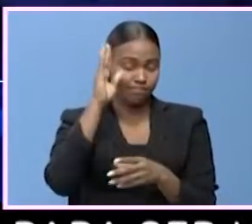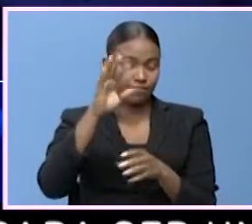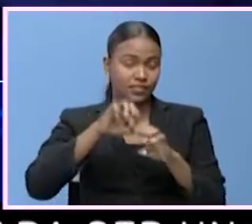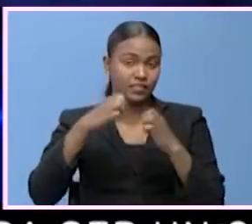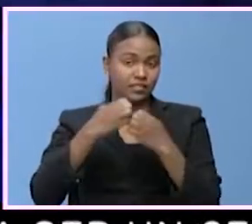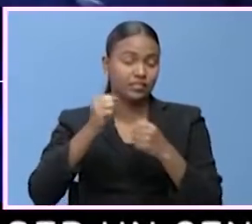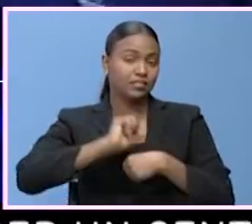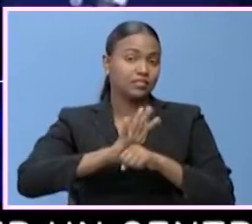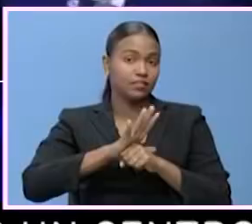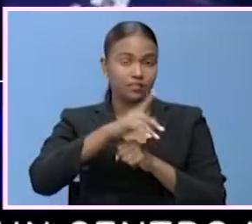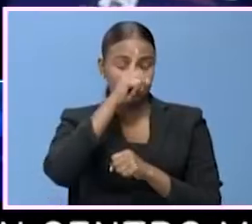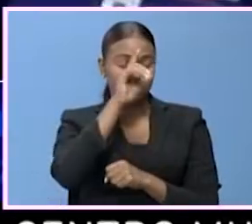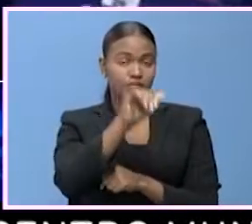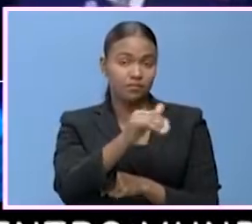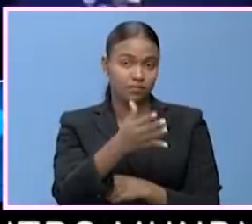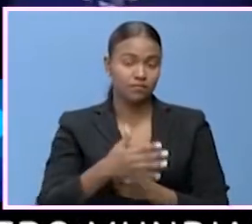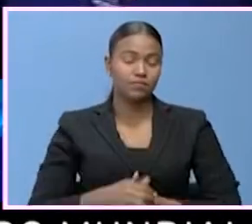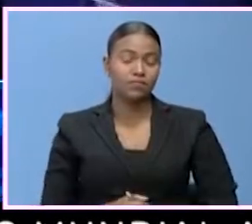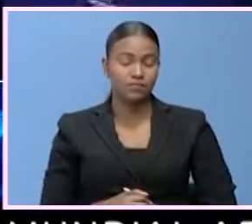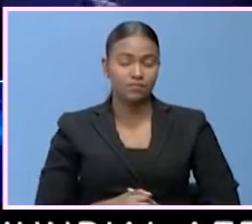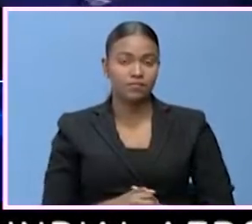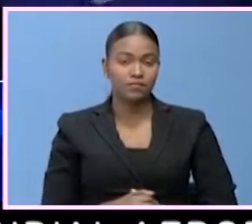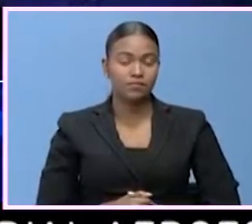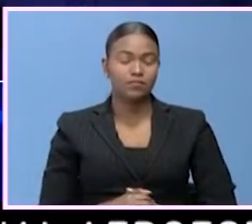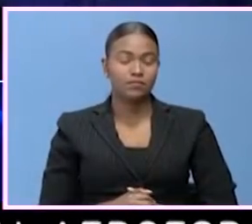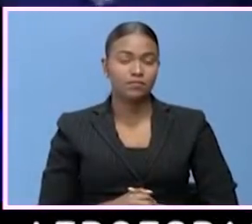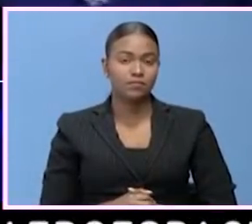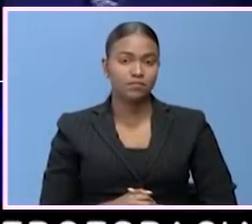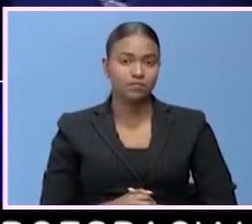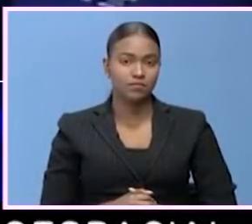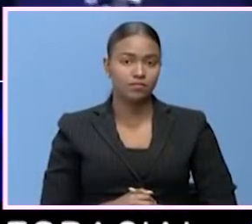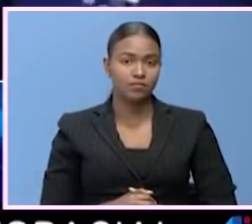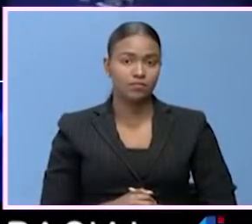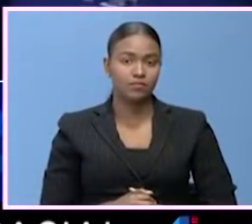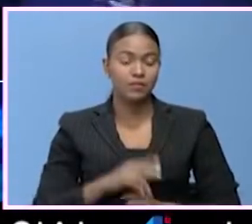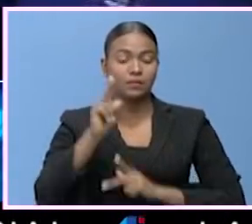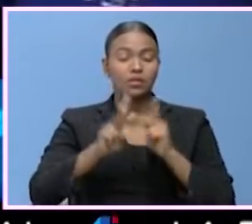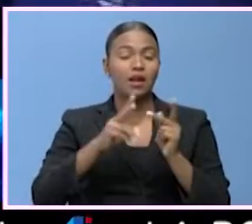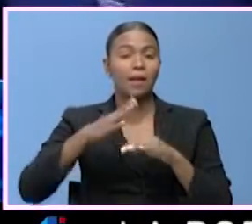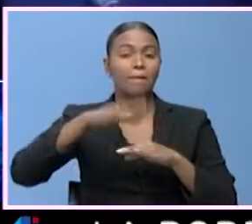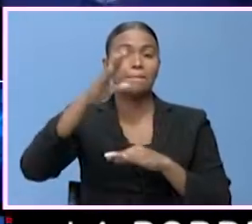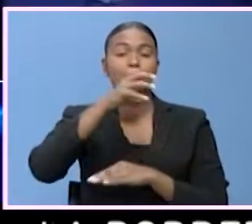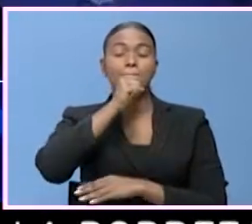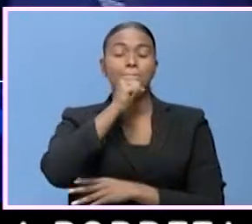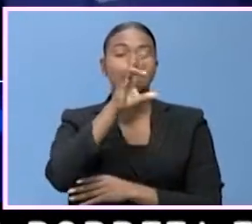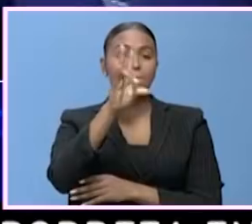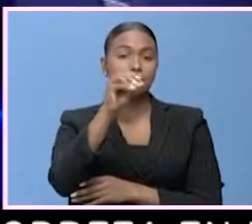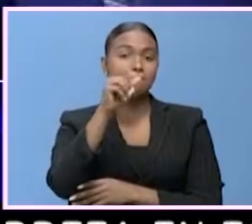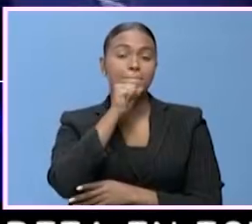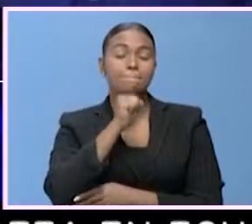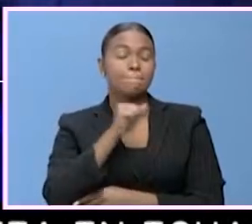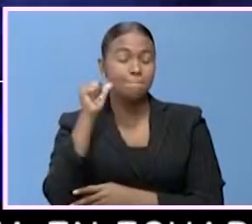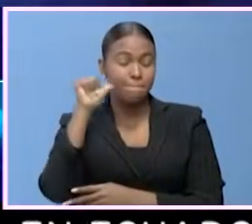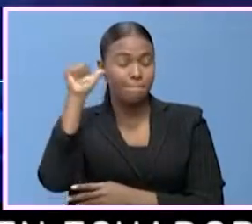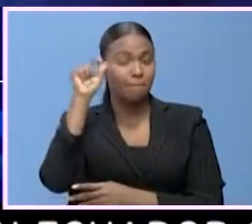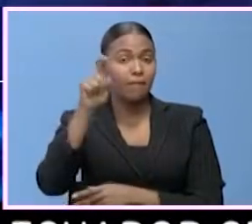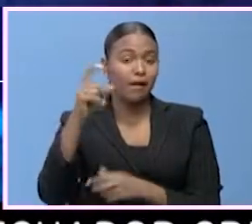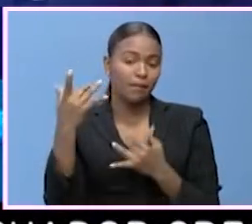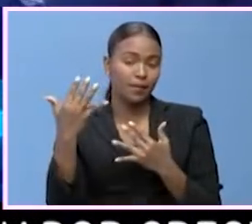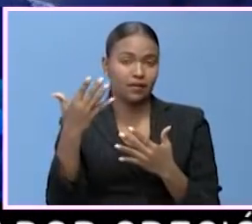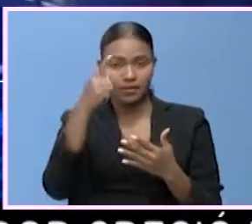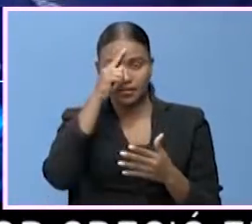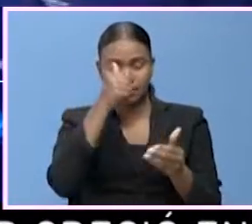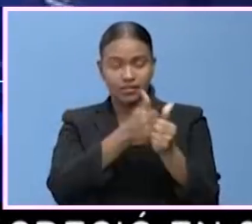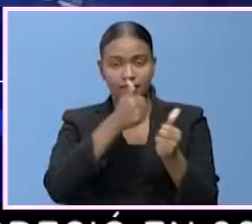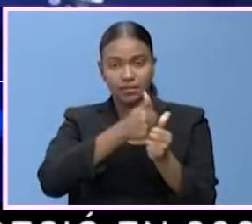de la. Usted sabe que estamos en la fase 1C, que es de los más de 70 años. Entonces, hay que crear esa facilidad para